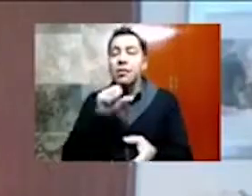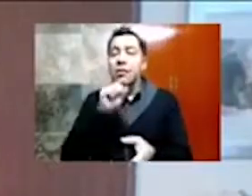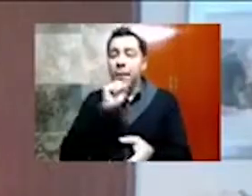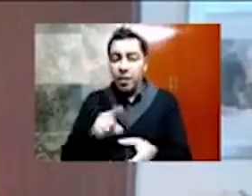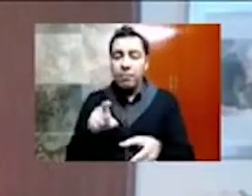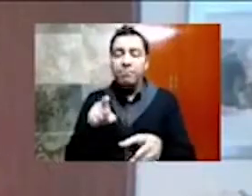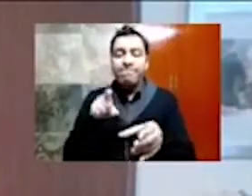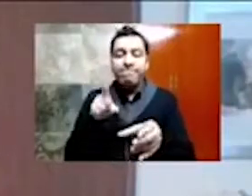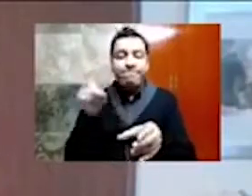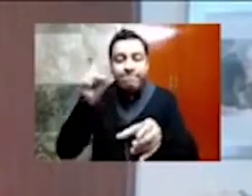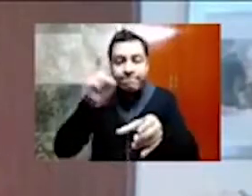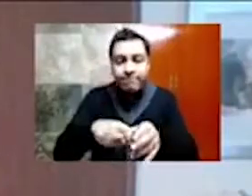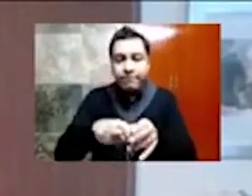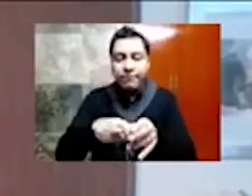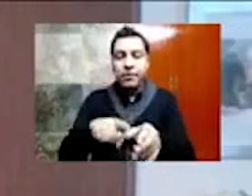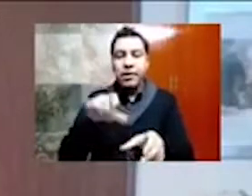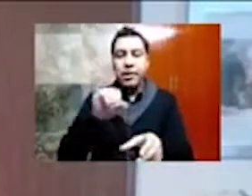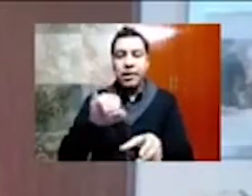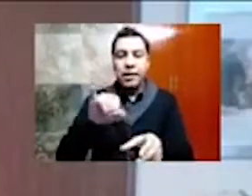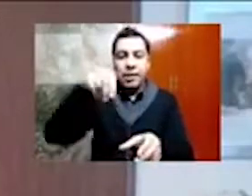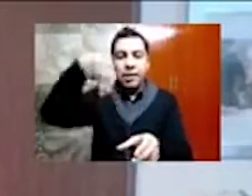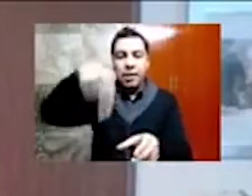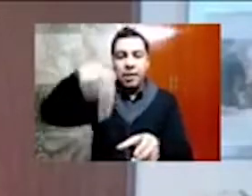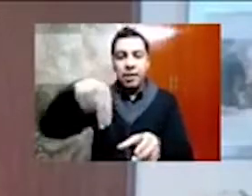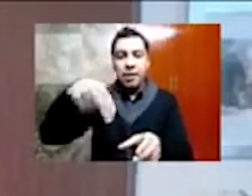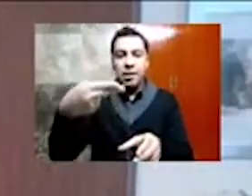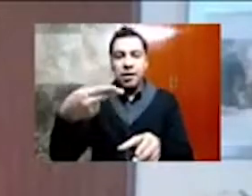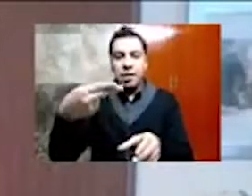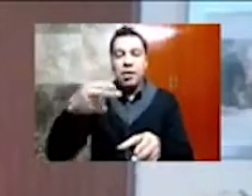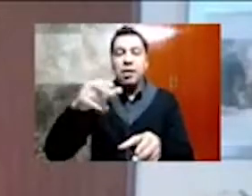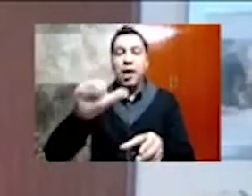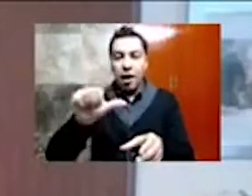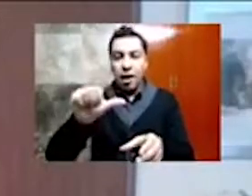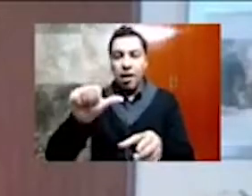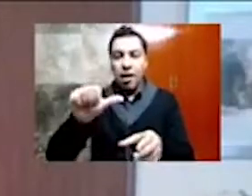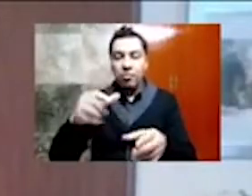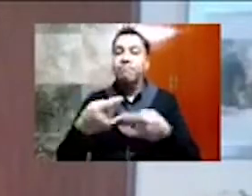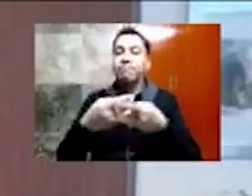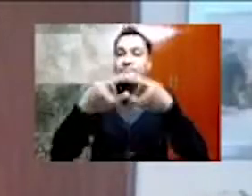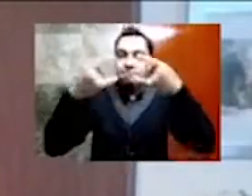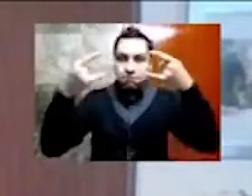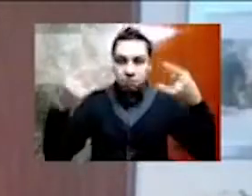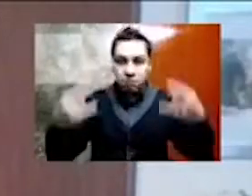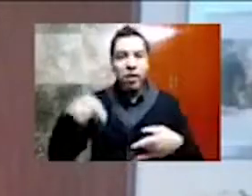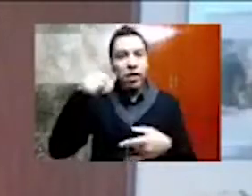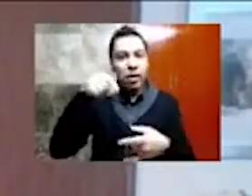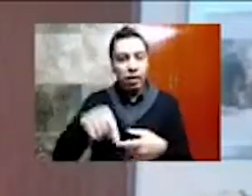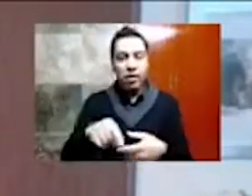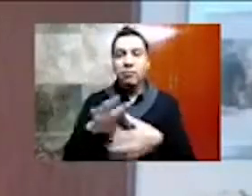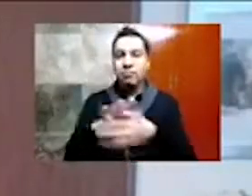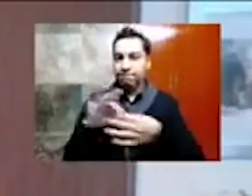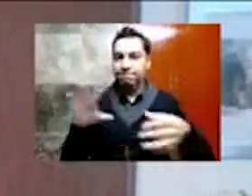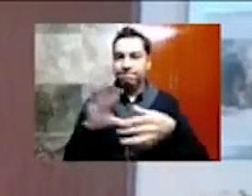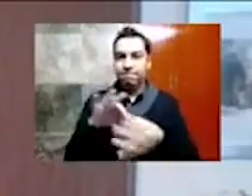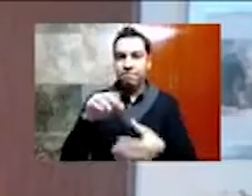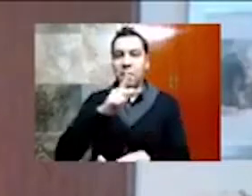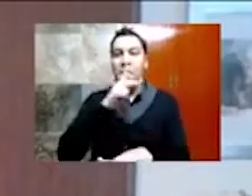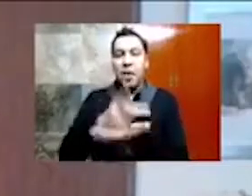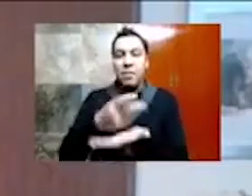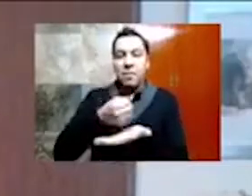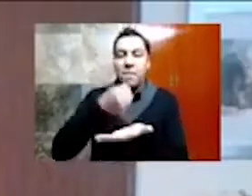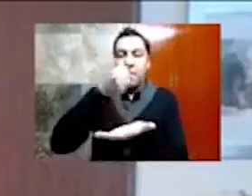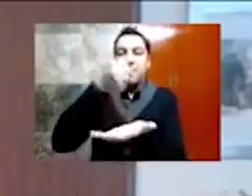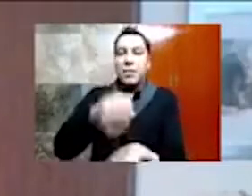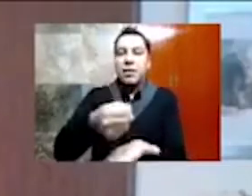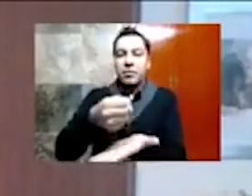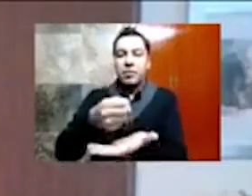el privilegio de colaborar también en el descenso de la lápida de Pakal, con el cual obtuvimos una mención honorífica. La zona maya y